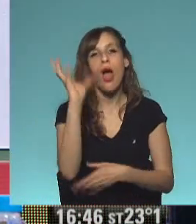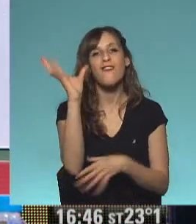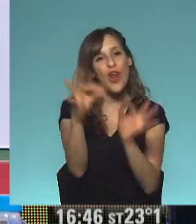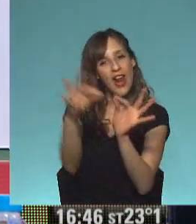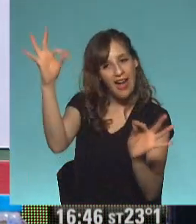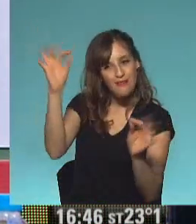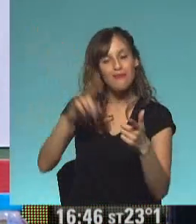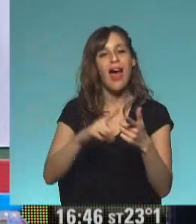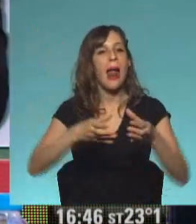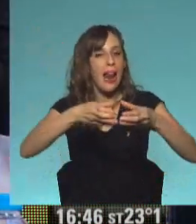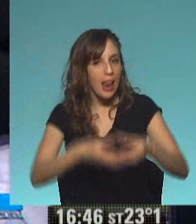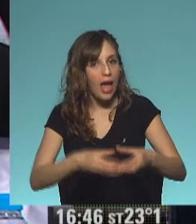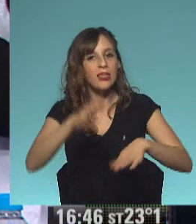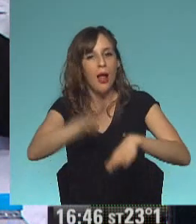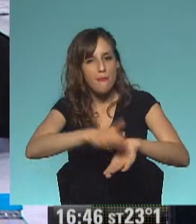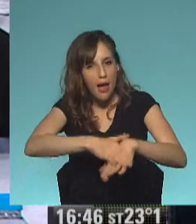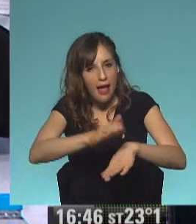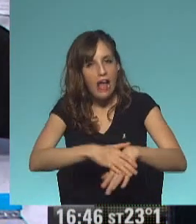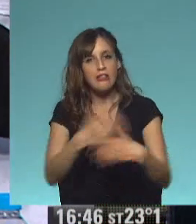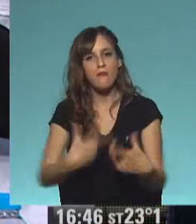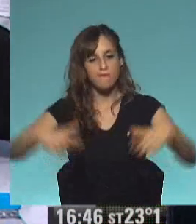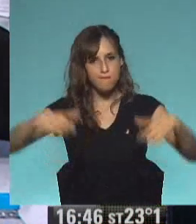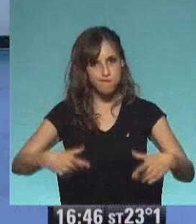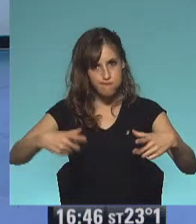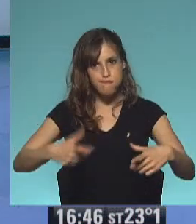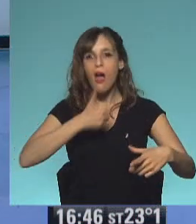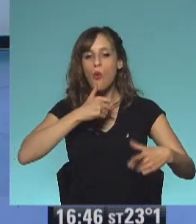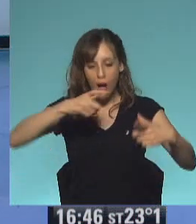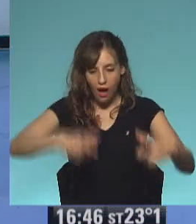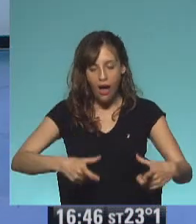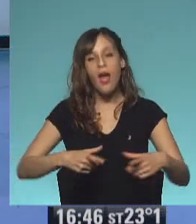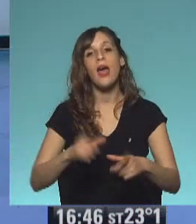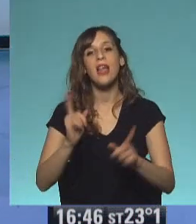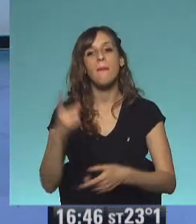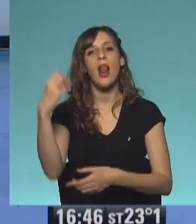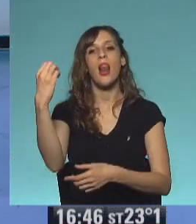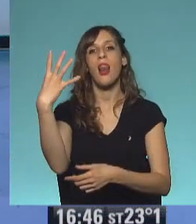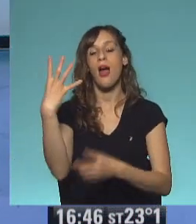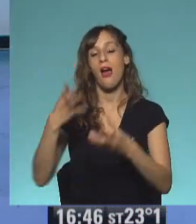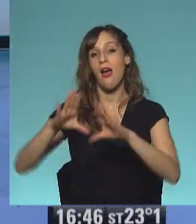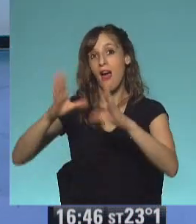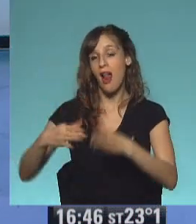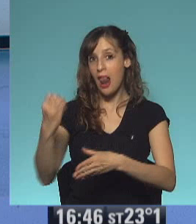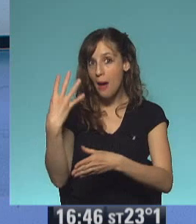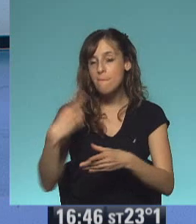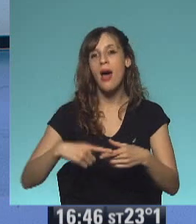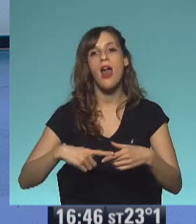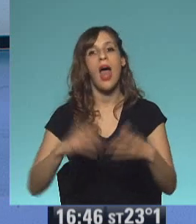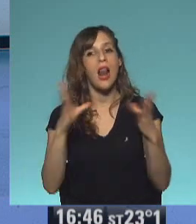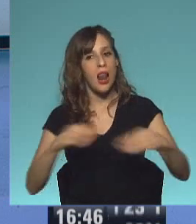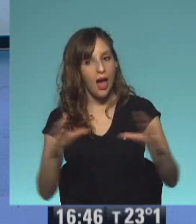ramala tal para el gas está palangana lámpara de lana la